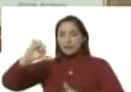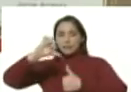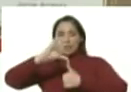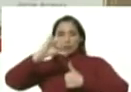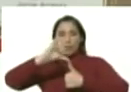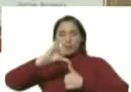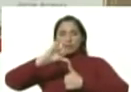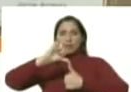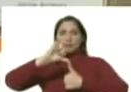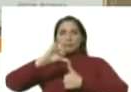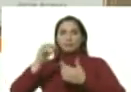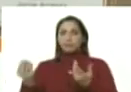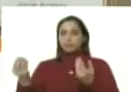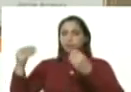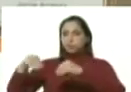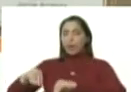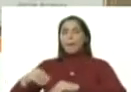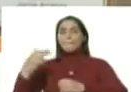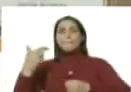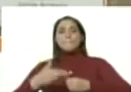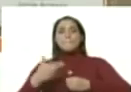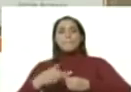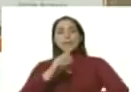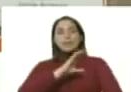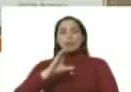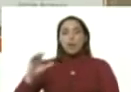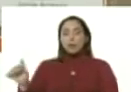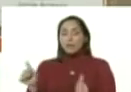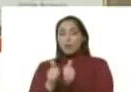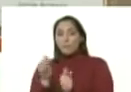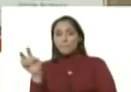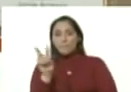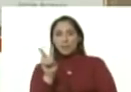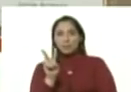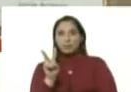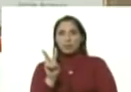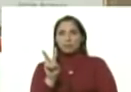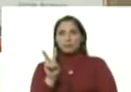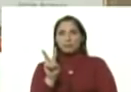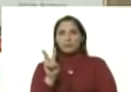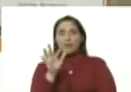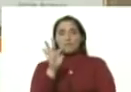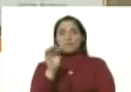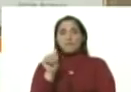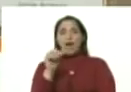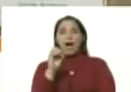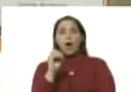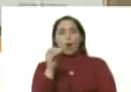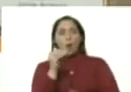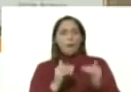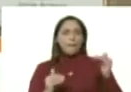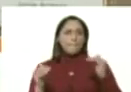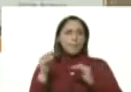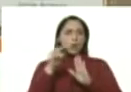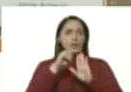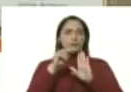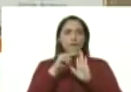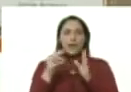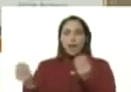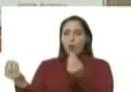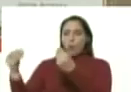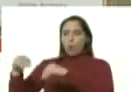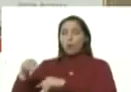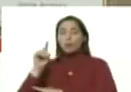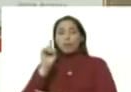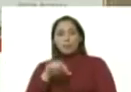a través de Petrocaribe. Con Venezuela en particular, la FAO aumentó su nivel de cooperación y